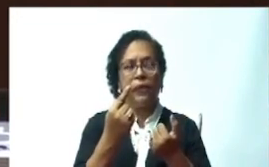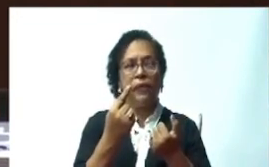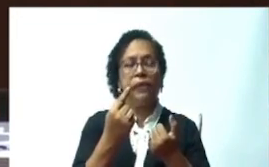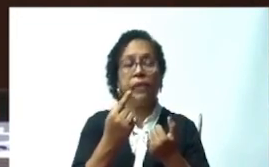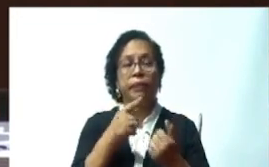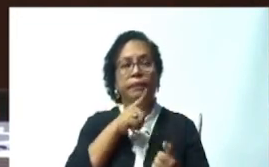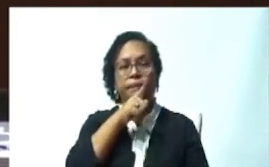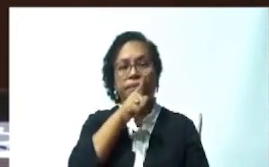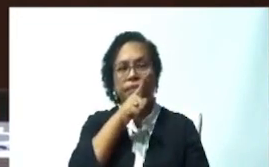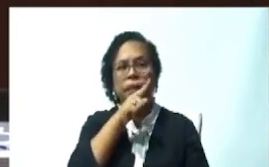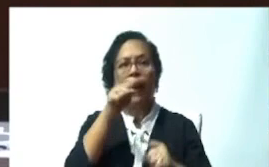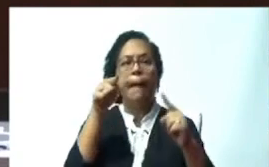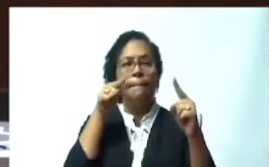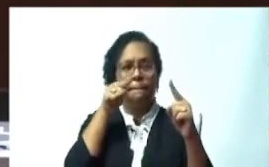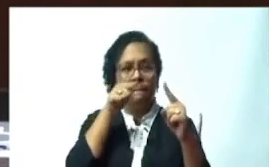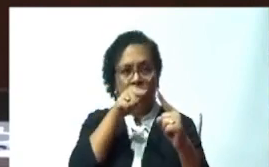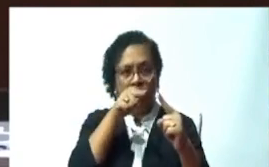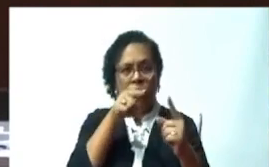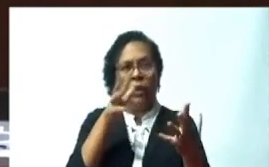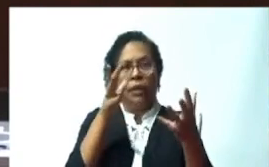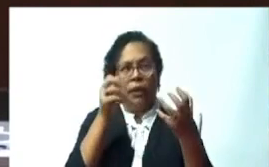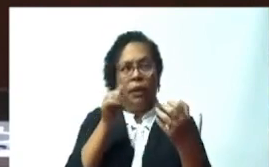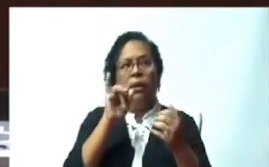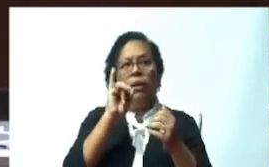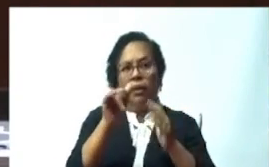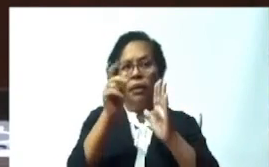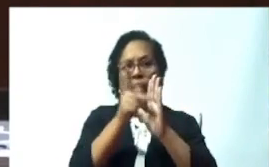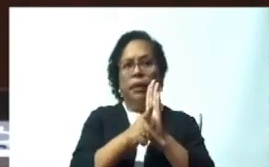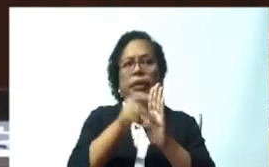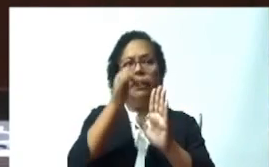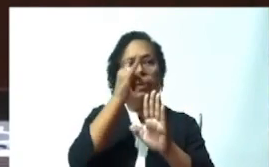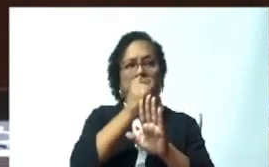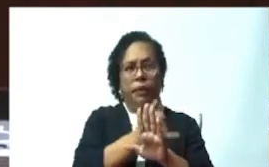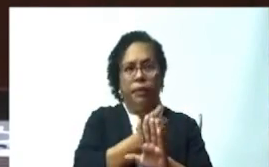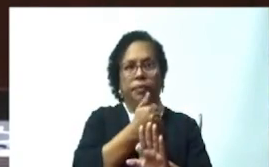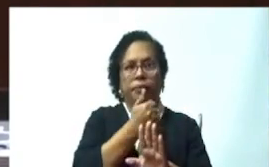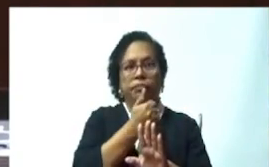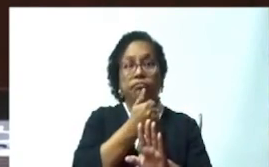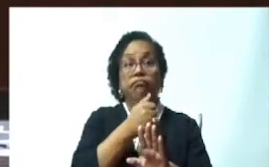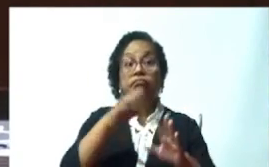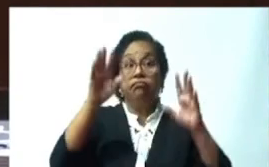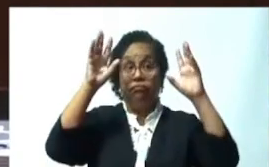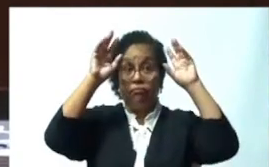este proyecto, la intención del Ejecutivo es